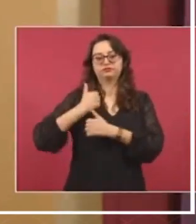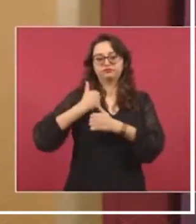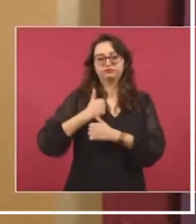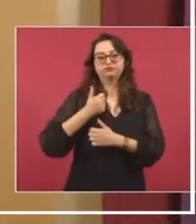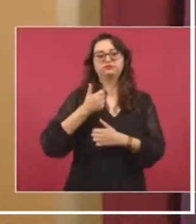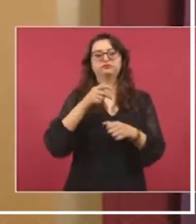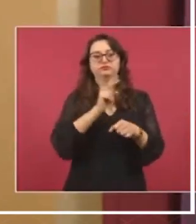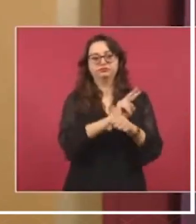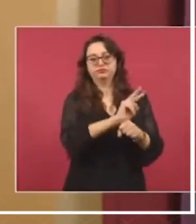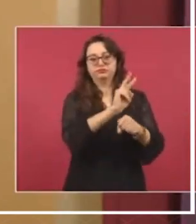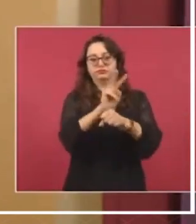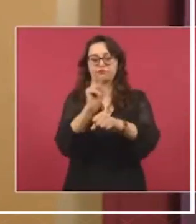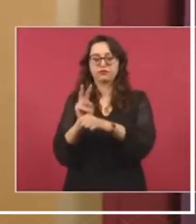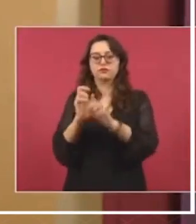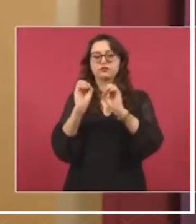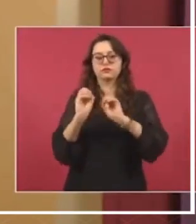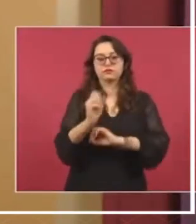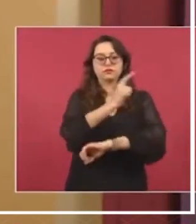destinos turísticos,